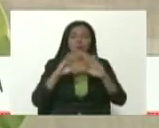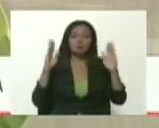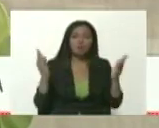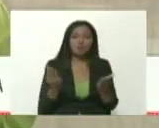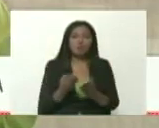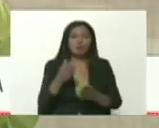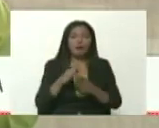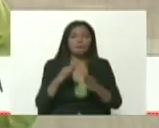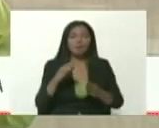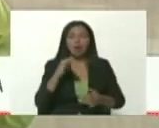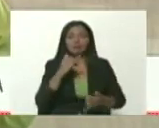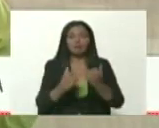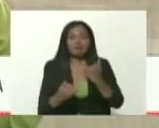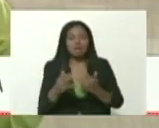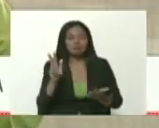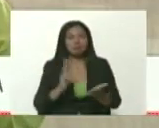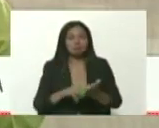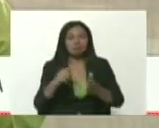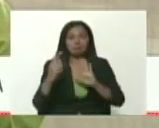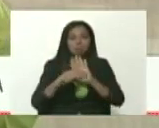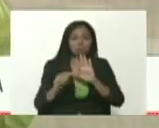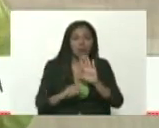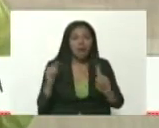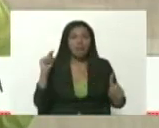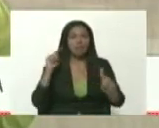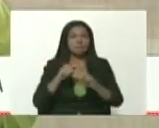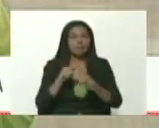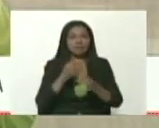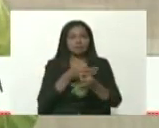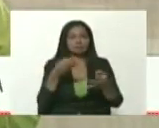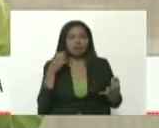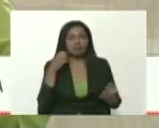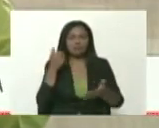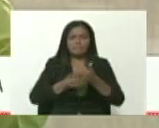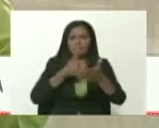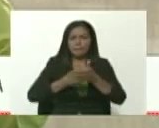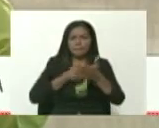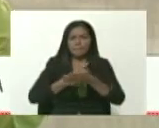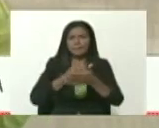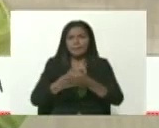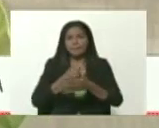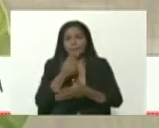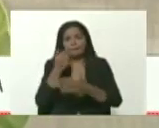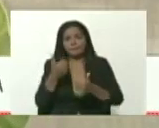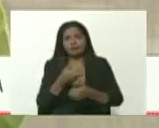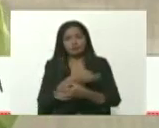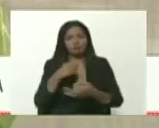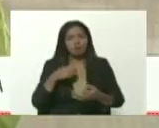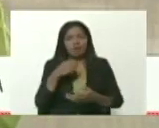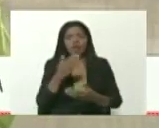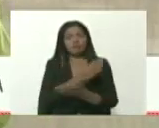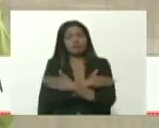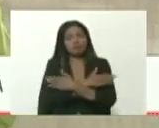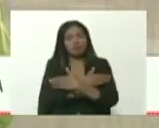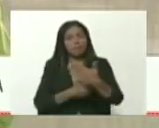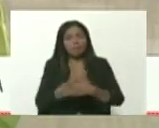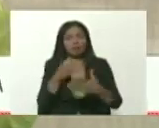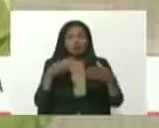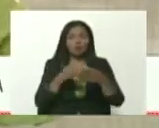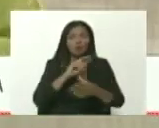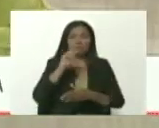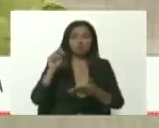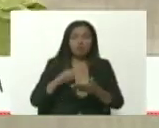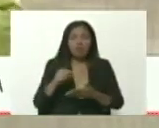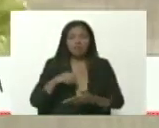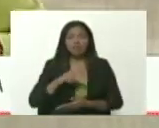pasamos octavos de final, se cumplieron las metas, dieron tremenda batalla. Bueno, y nuestras felicitaciones a la Selección Nacional